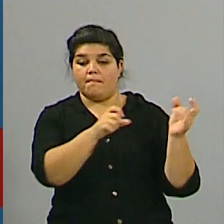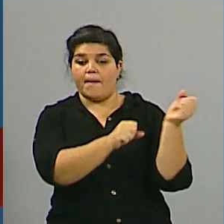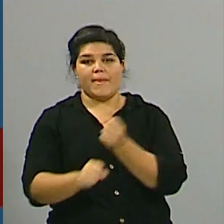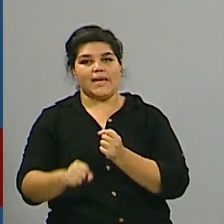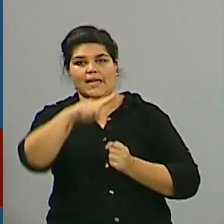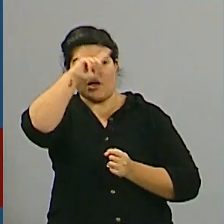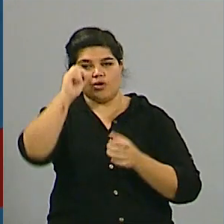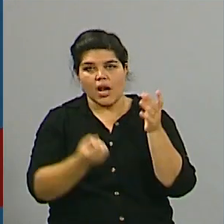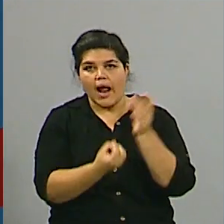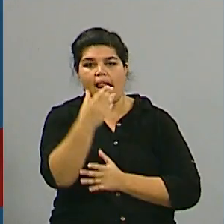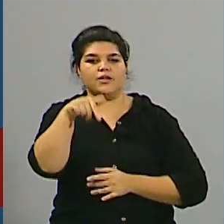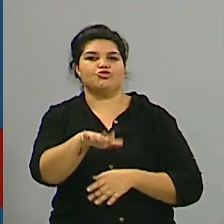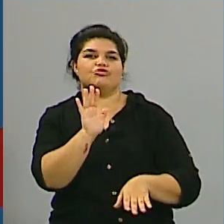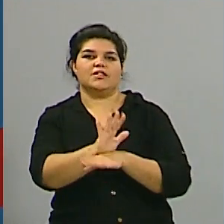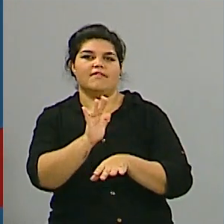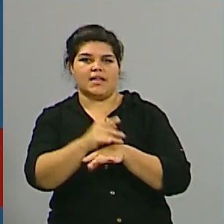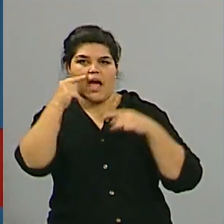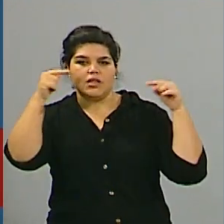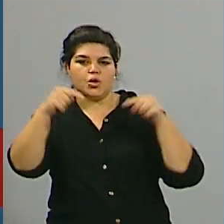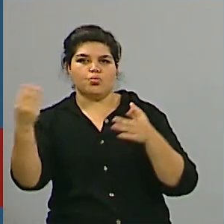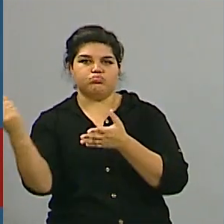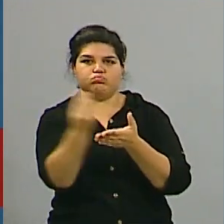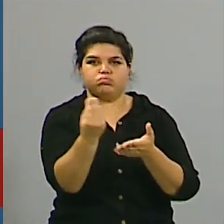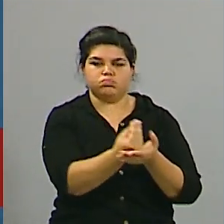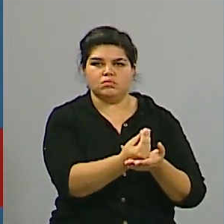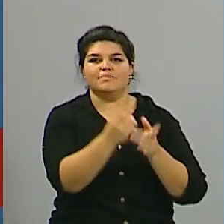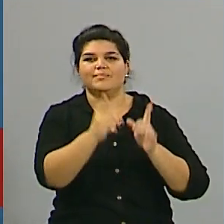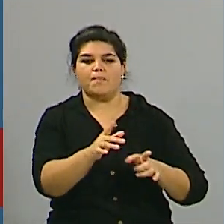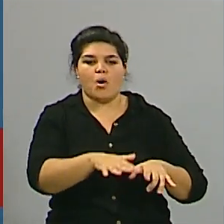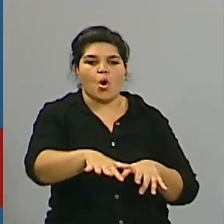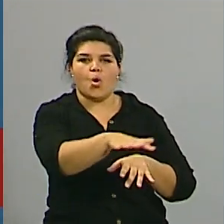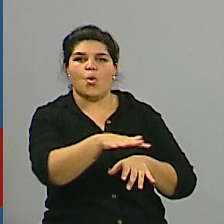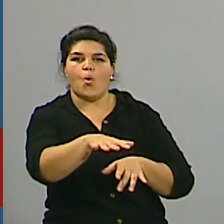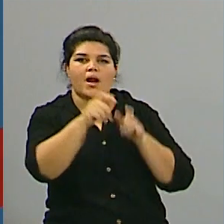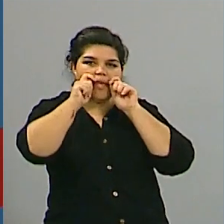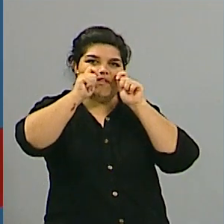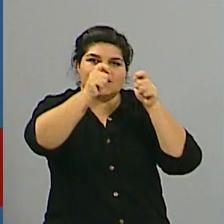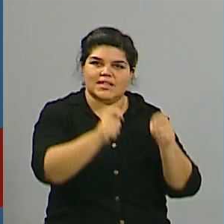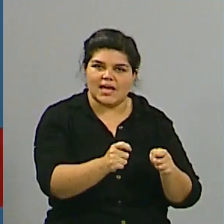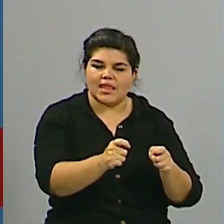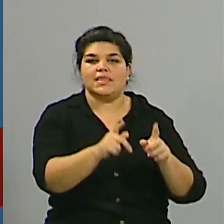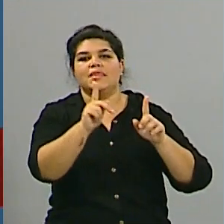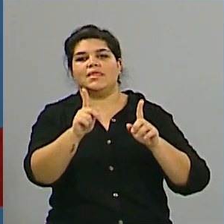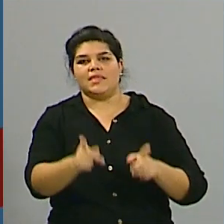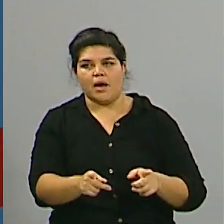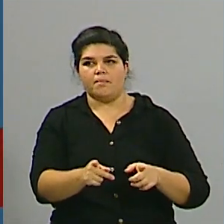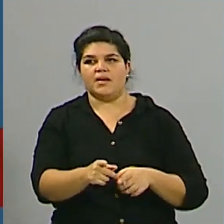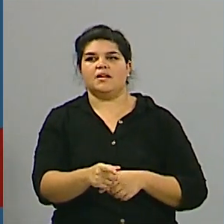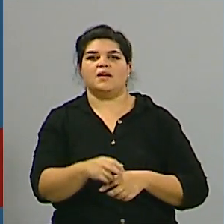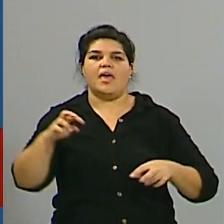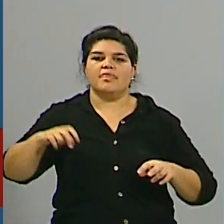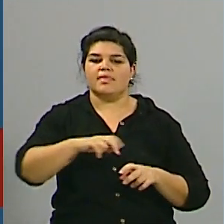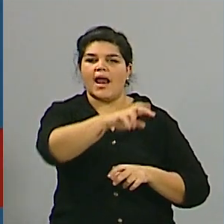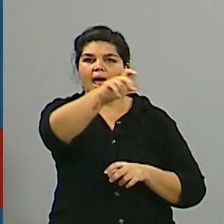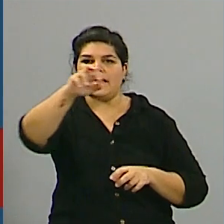presencia institucional, seguramente va a haber un centro de visitantes, se va a regular el tema del trekking,